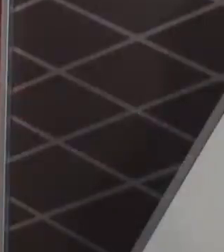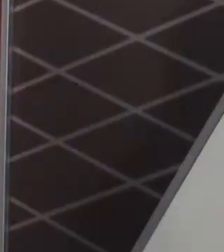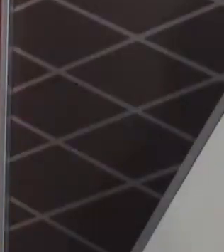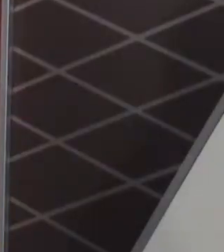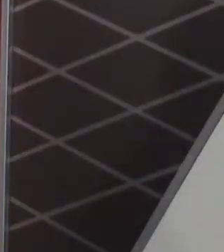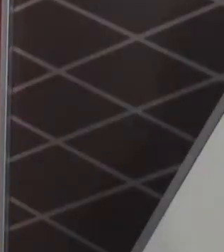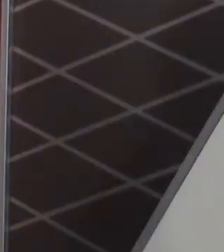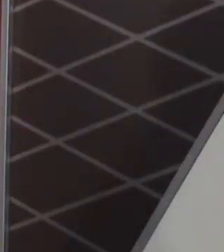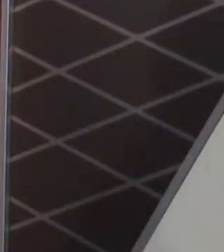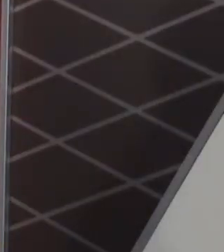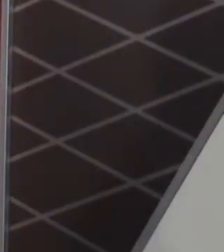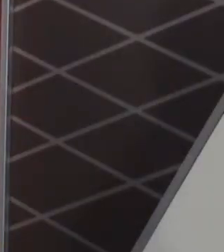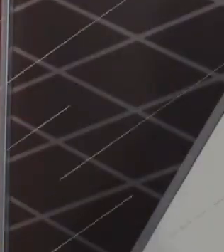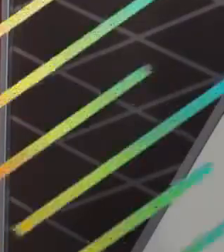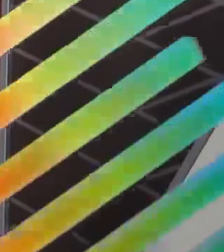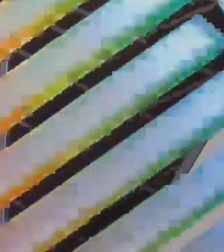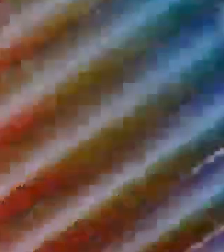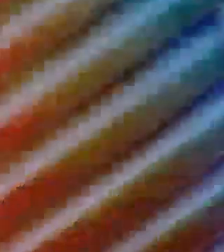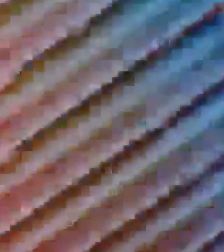Otoño.